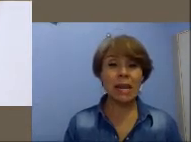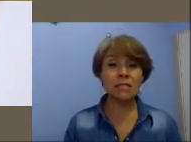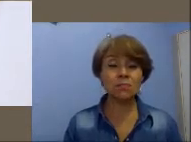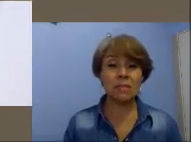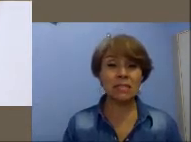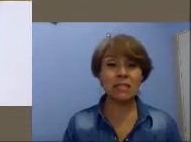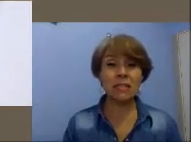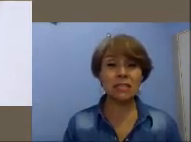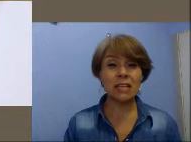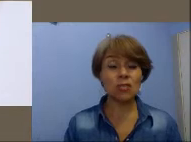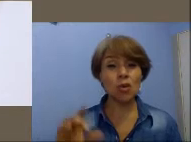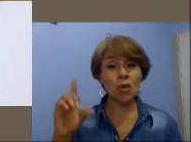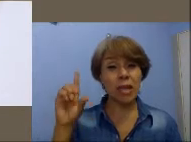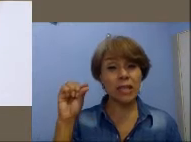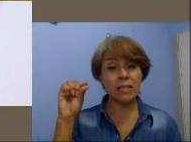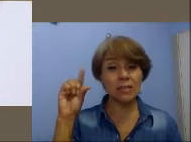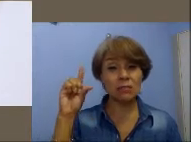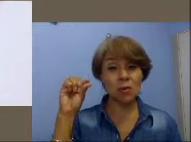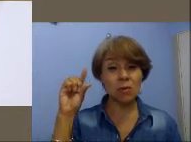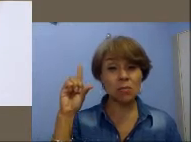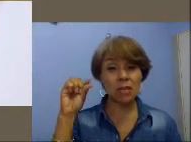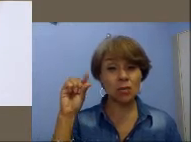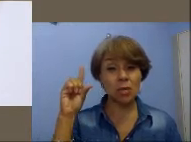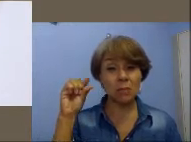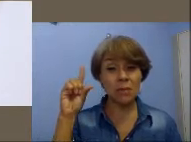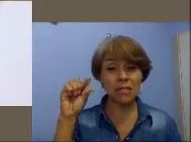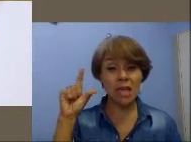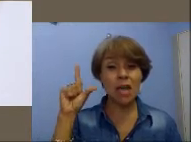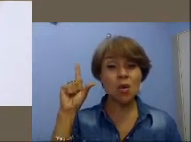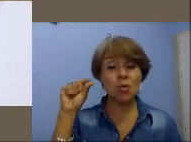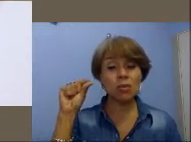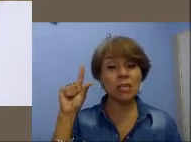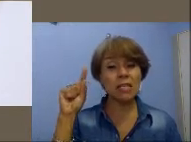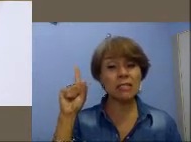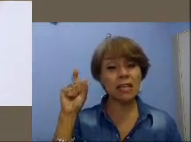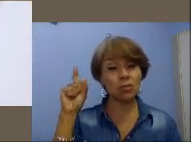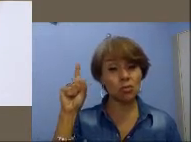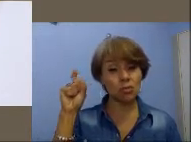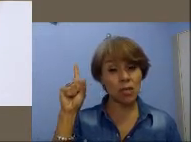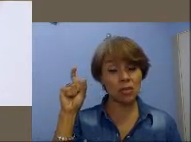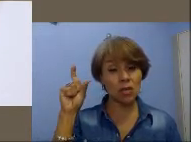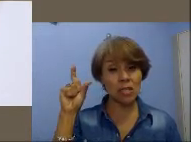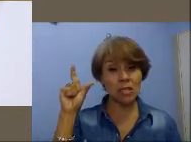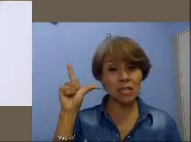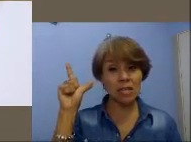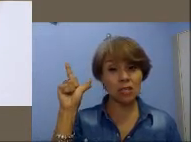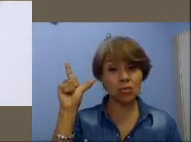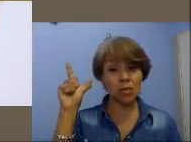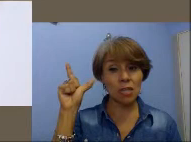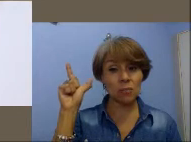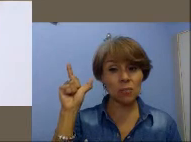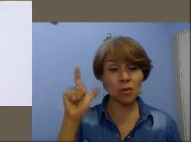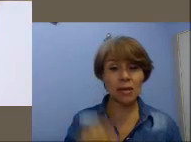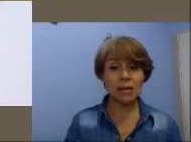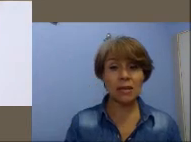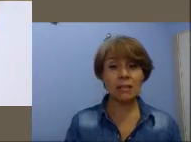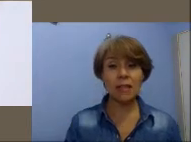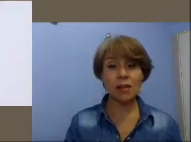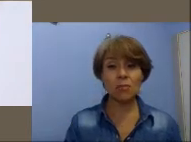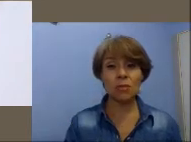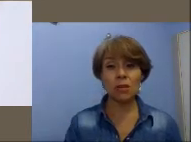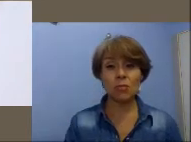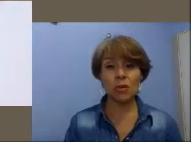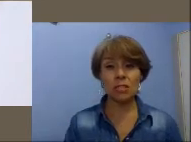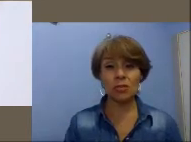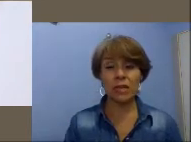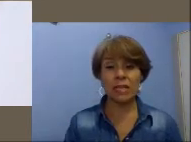ocupar las pinzas haciendo este movimiento de pinza utilizando tu dedo índice y tu dedo pulgar, tal